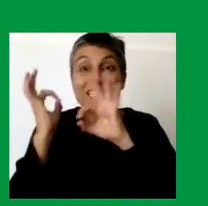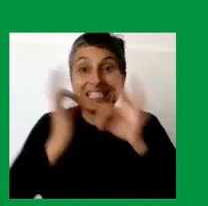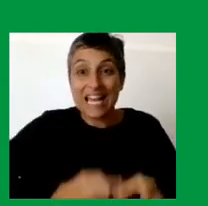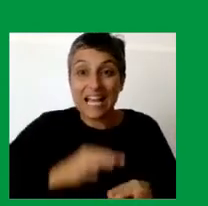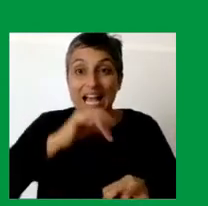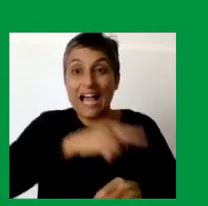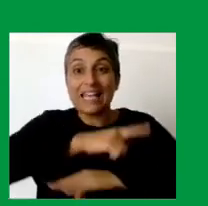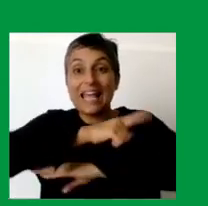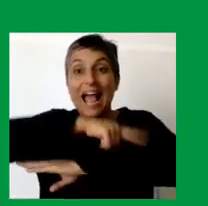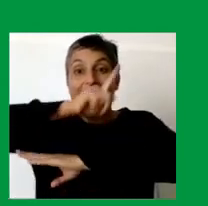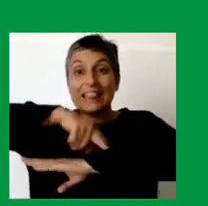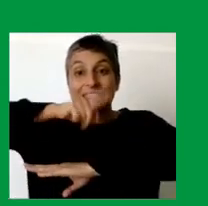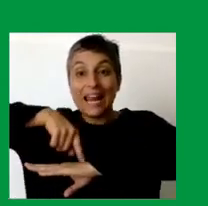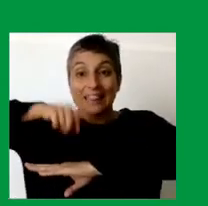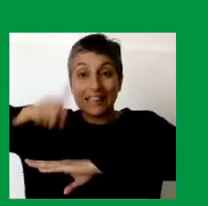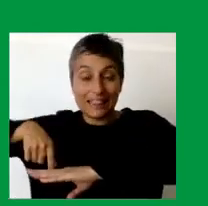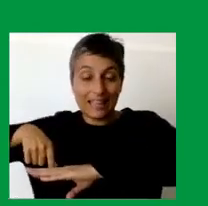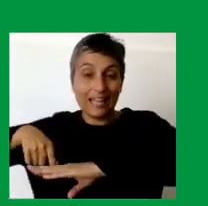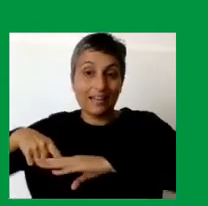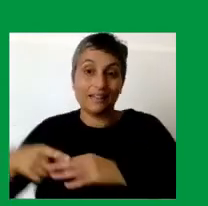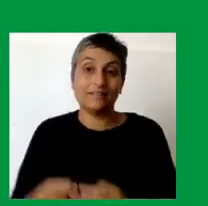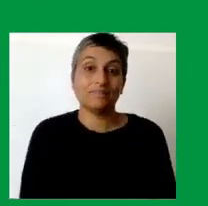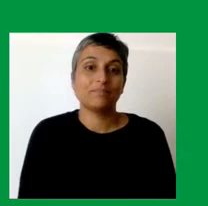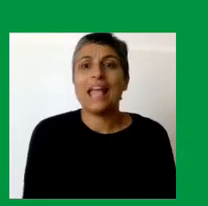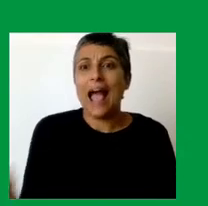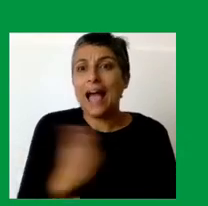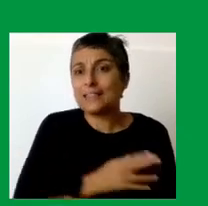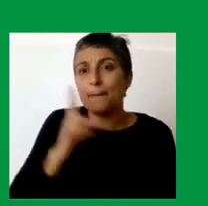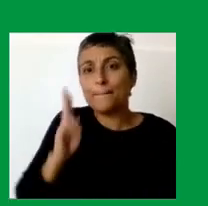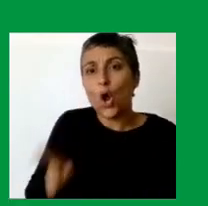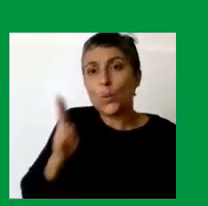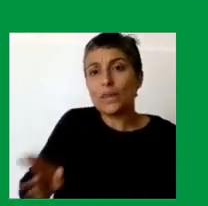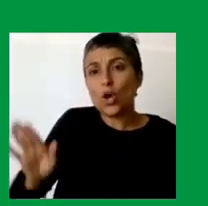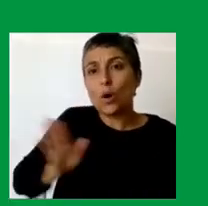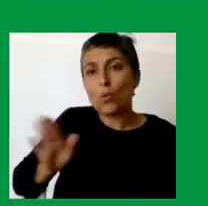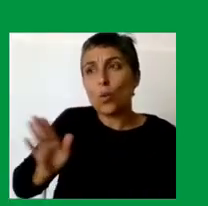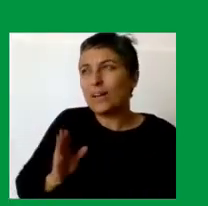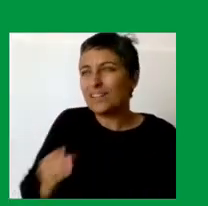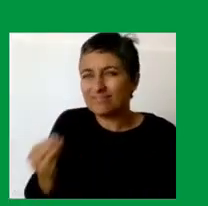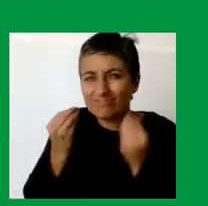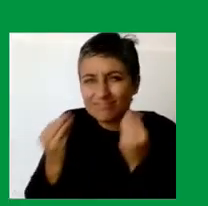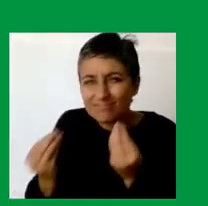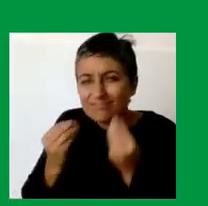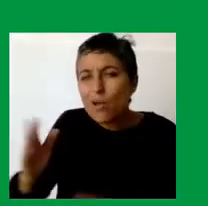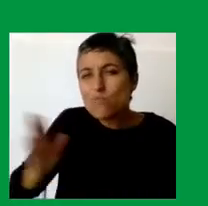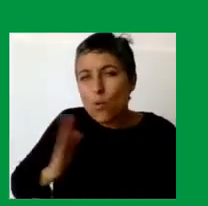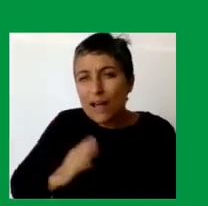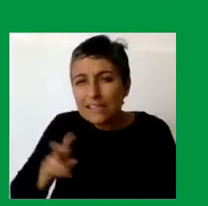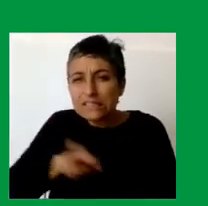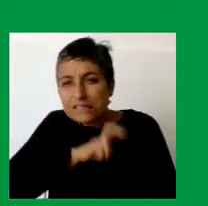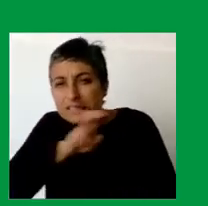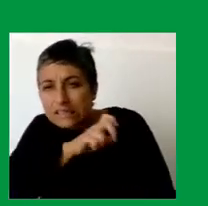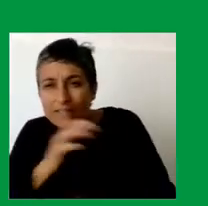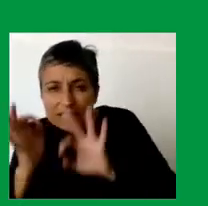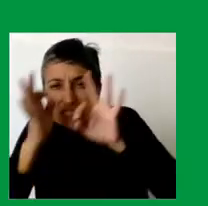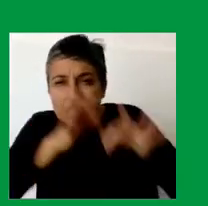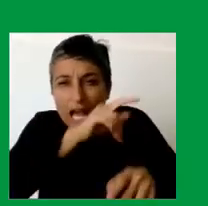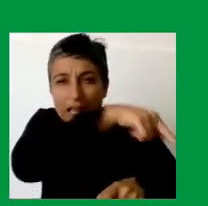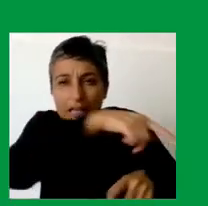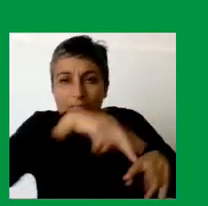estaba totalmente, vedado a las mujeres. ¿Cómo las mujeres van a ir a la Antártida a hacer investigación